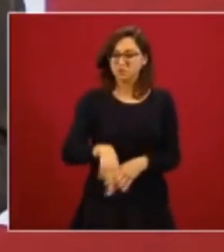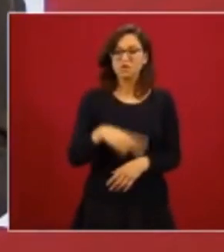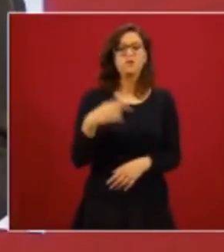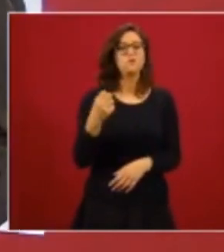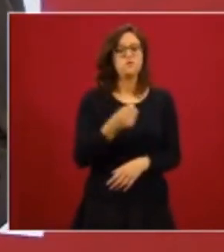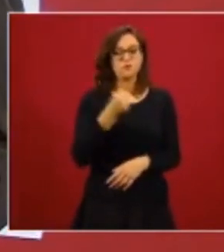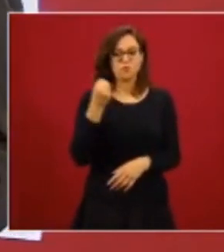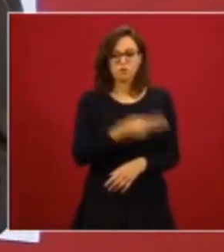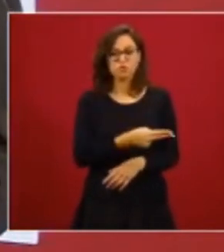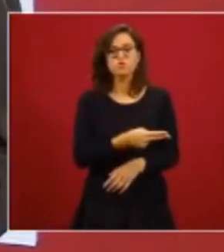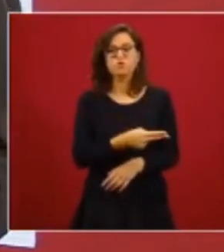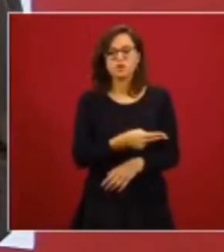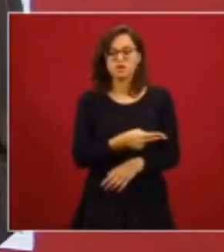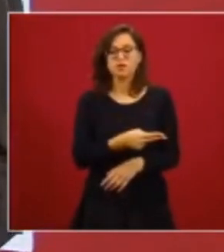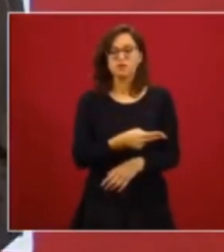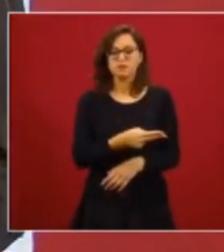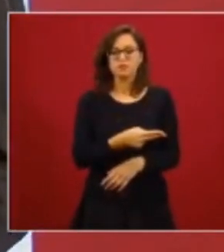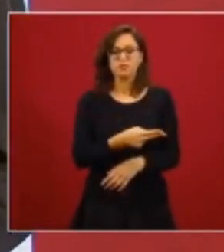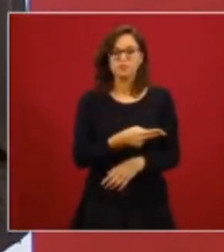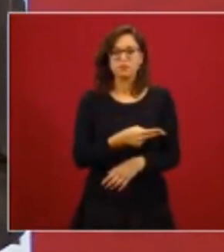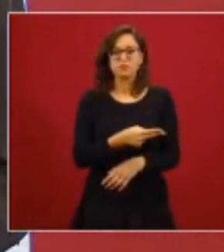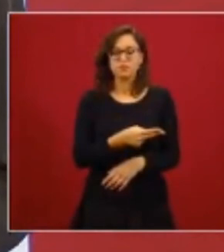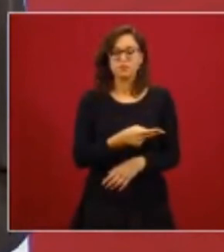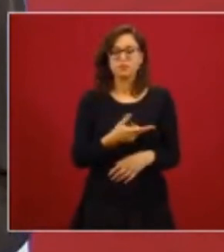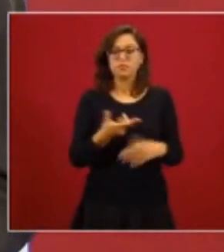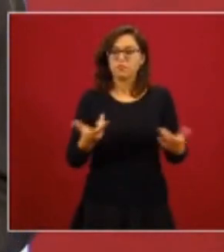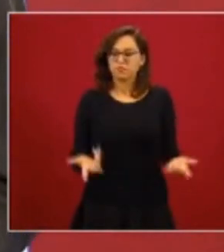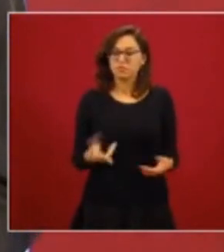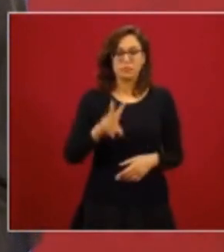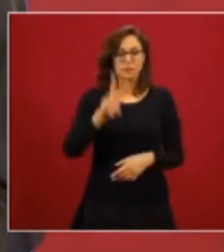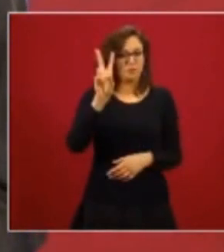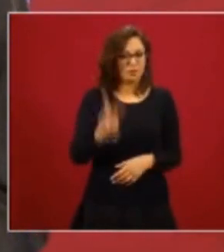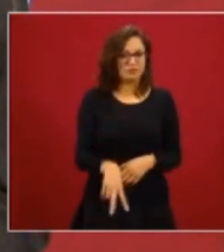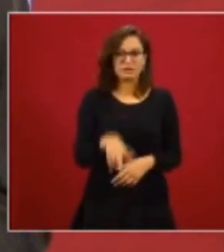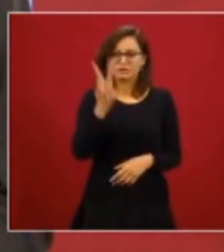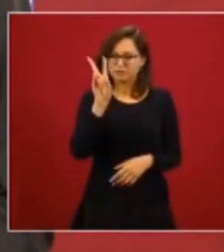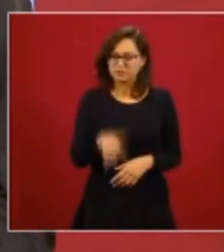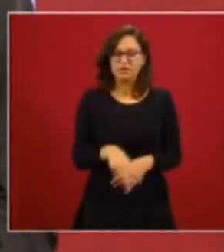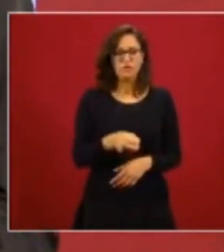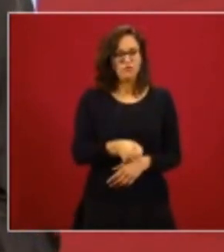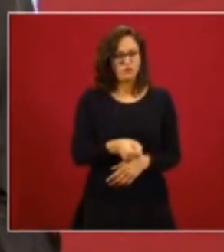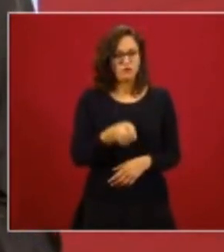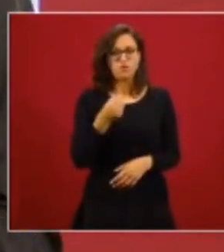en toda la extensión de la palabra.